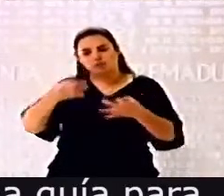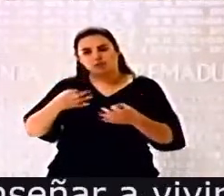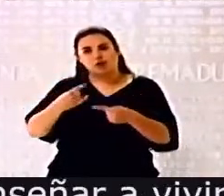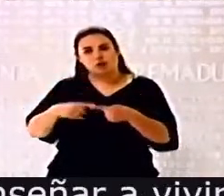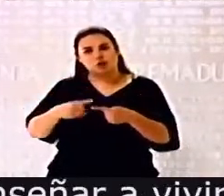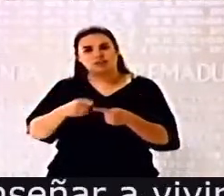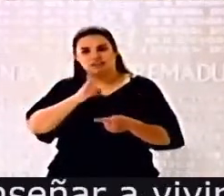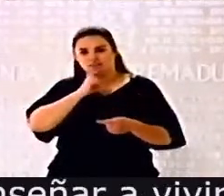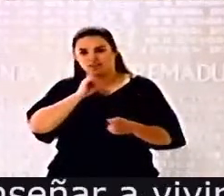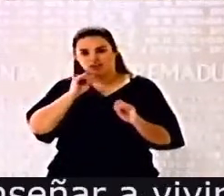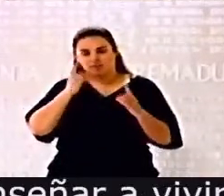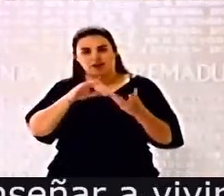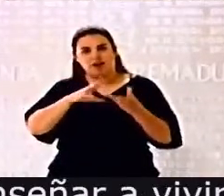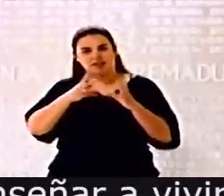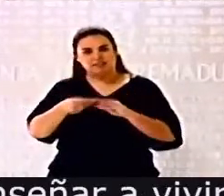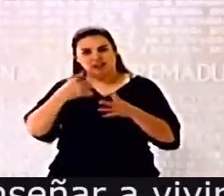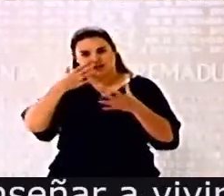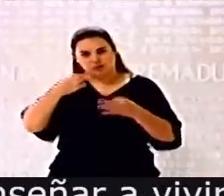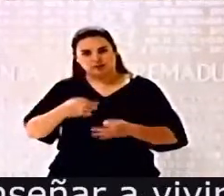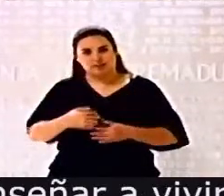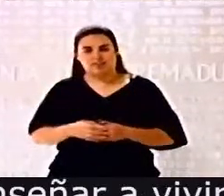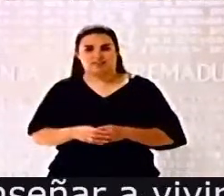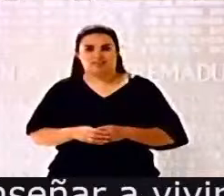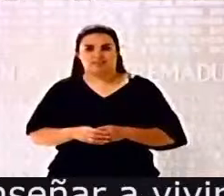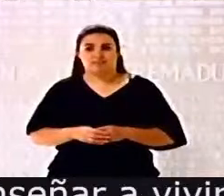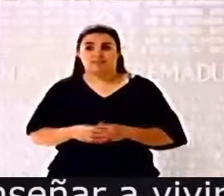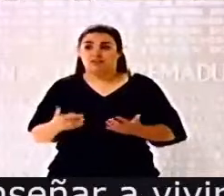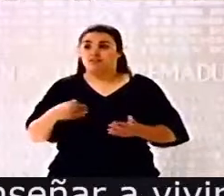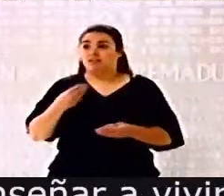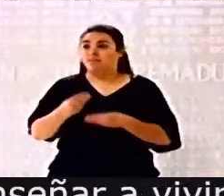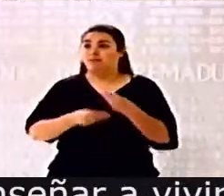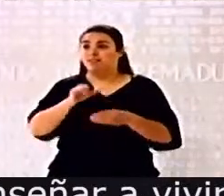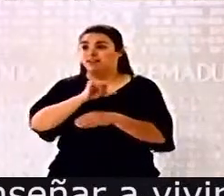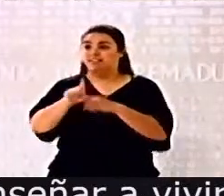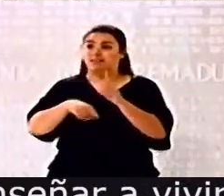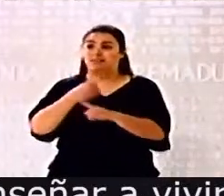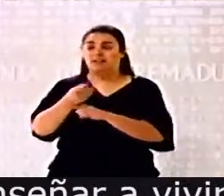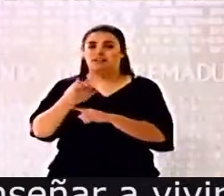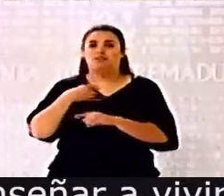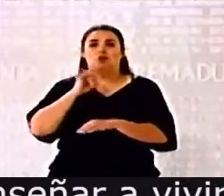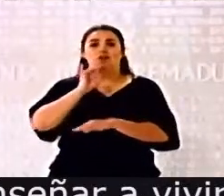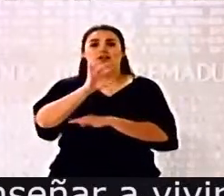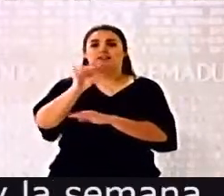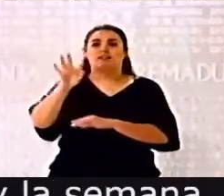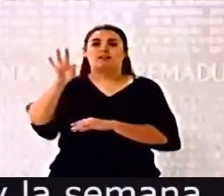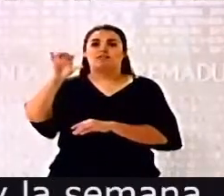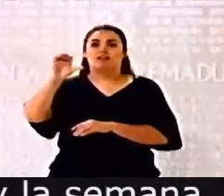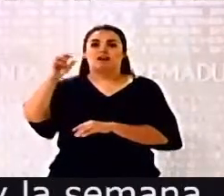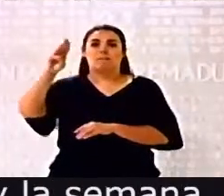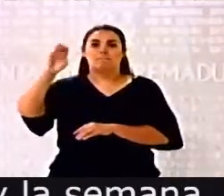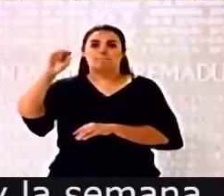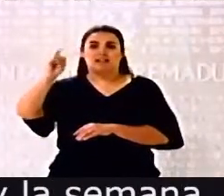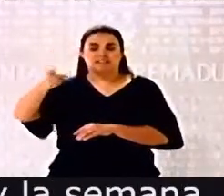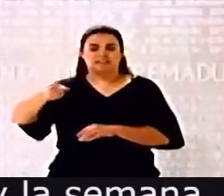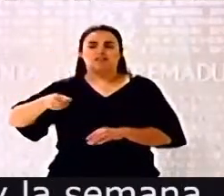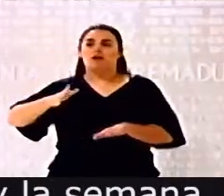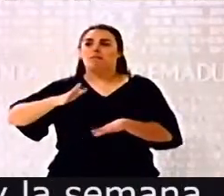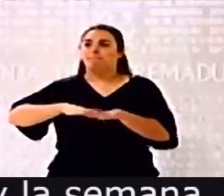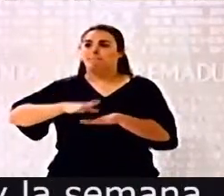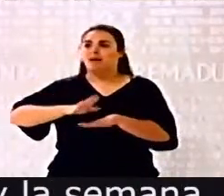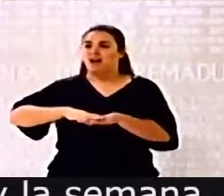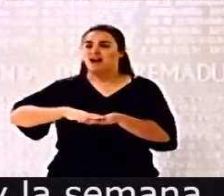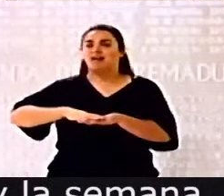son más complicadas de adaptar a la seguridad. Y lo que vamos a hacer la semana que viene es mandarle una carta a la FEMPES para que